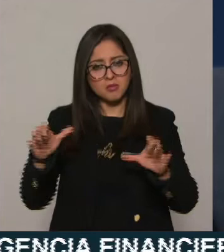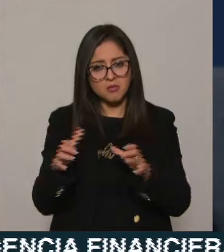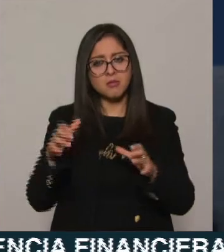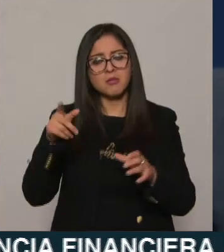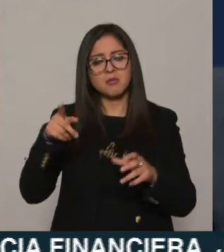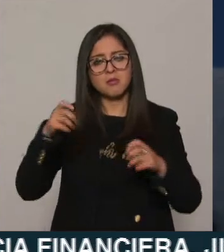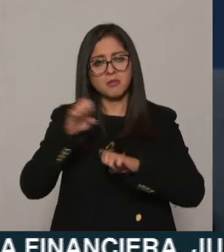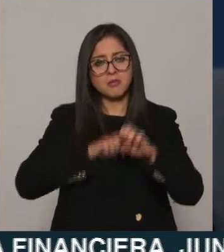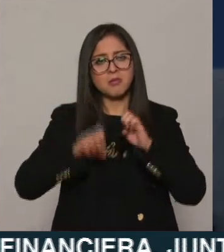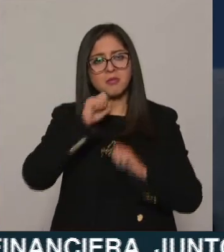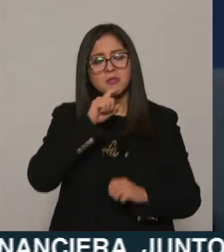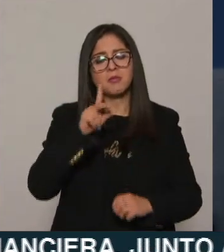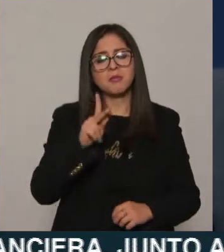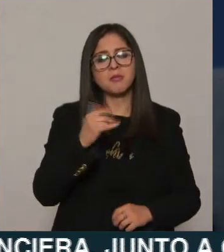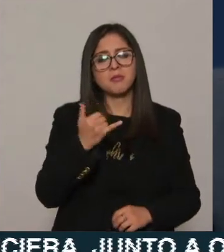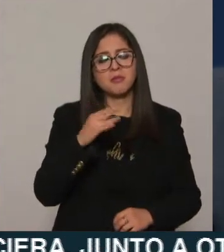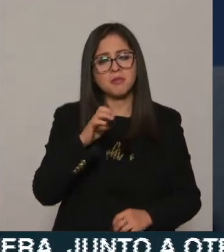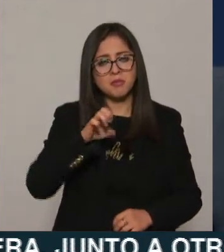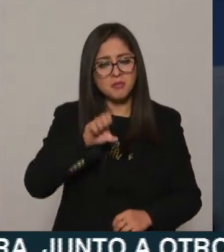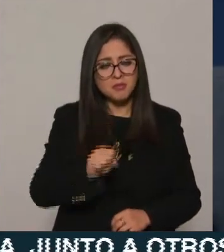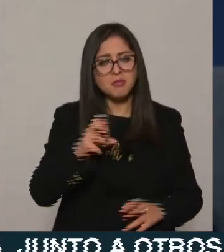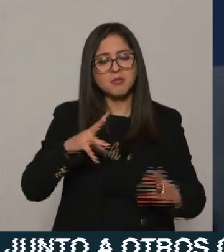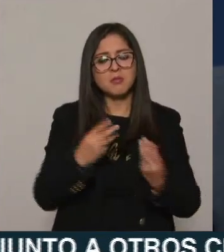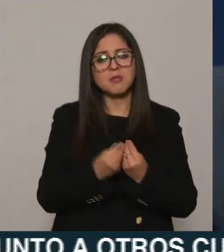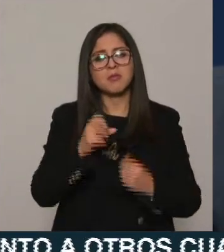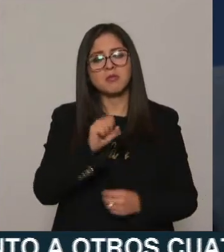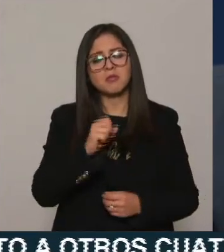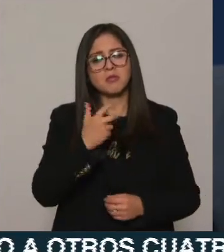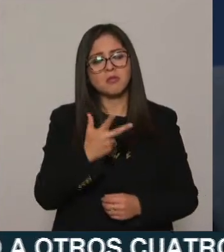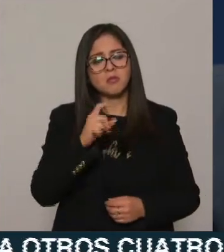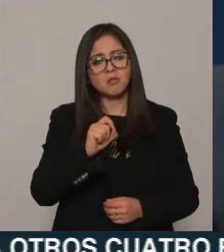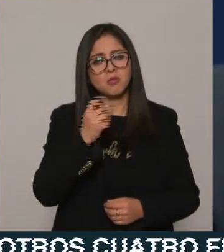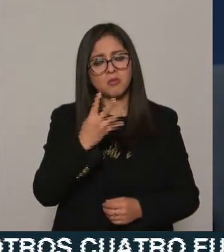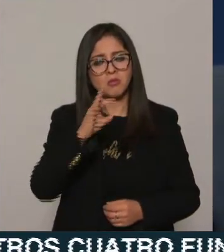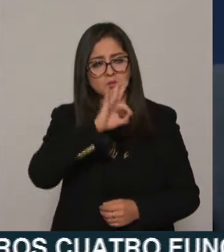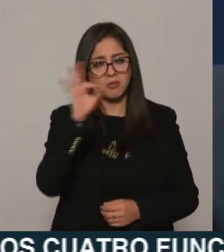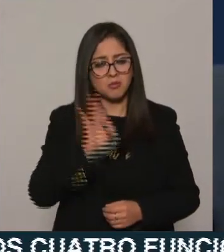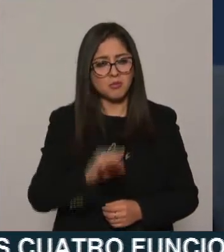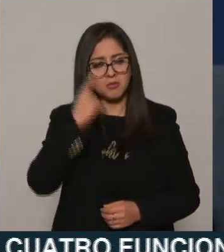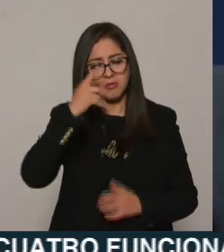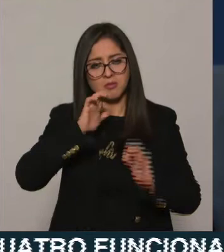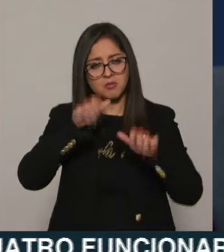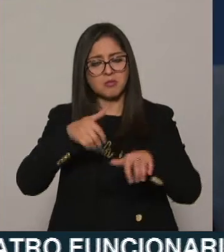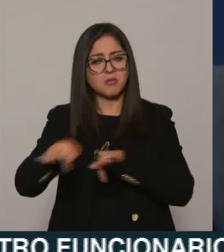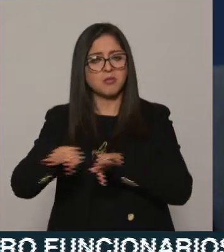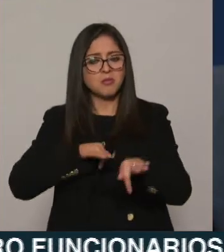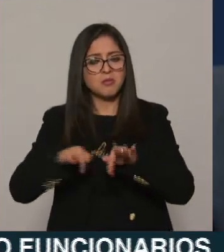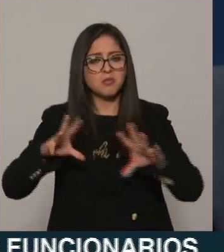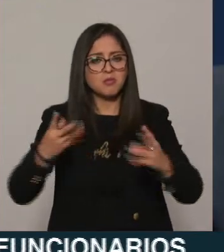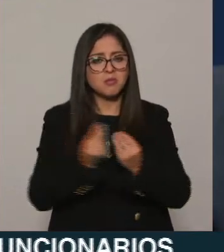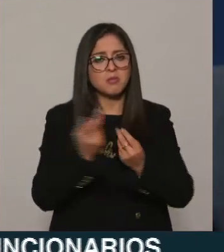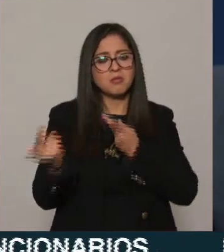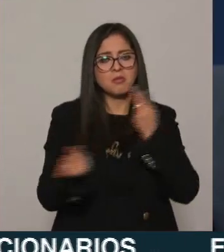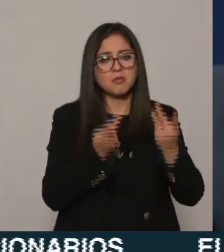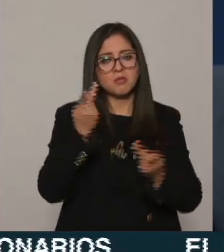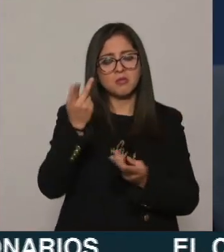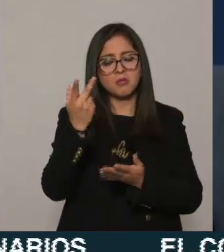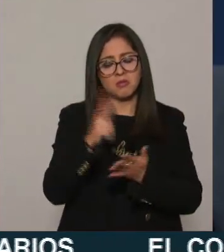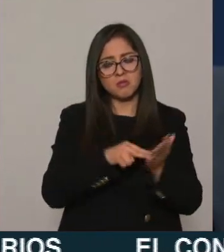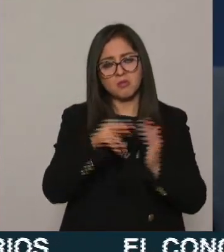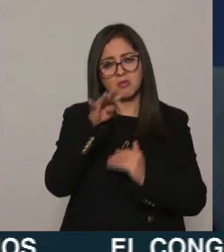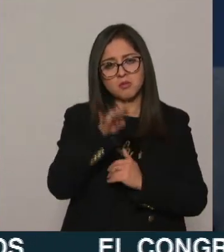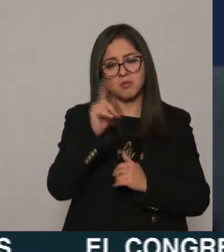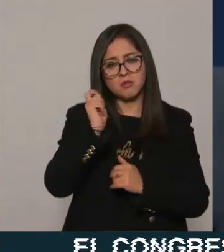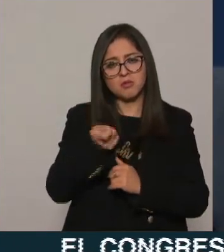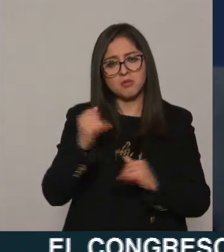MIPYMES, ya que generan en su conjunto el 68.4% del empleo, que de acuerdo a los censos económicos 2019 del